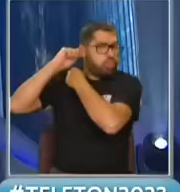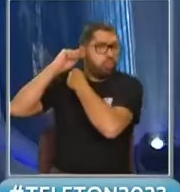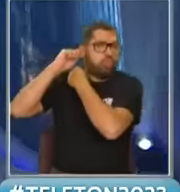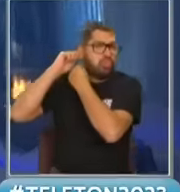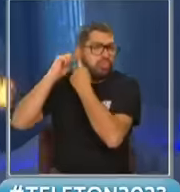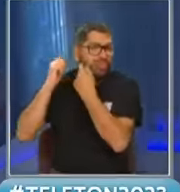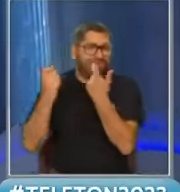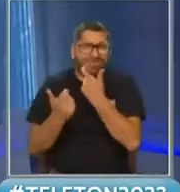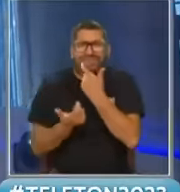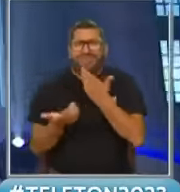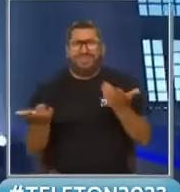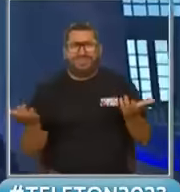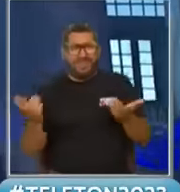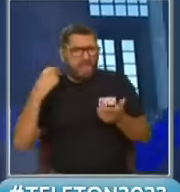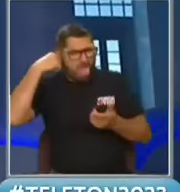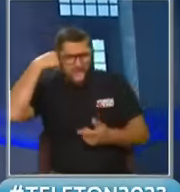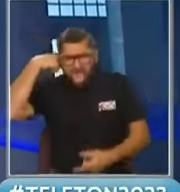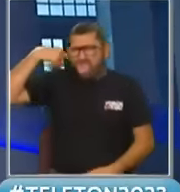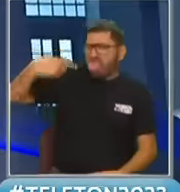Camina así con el chuzo.